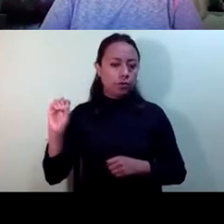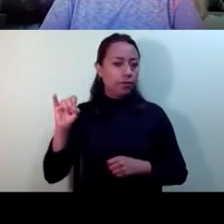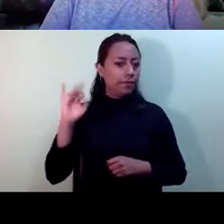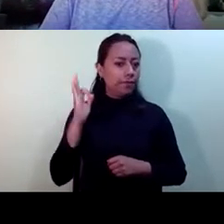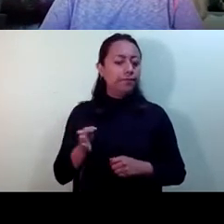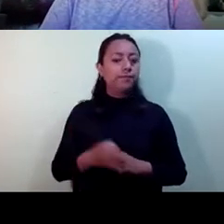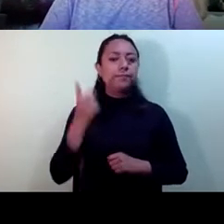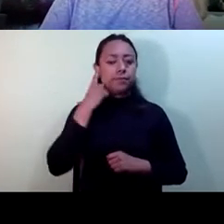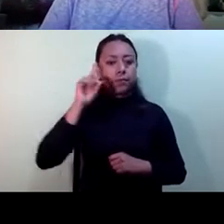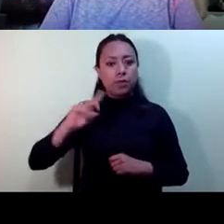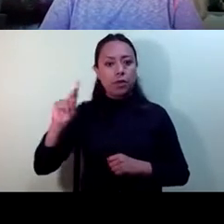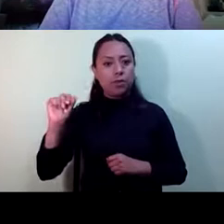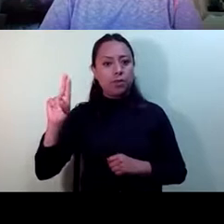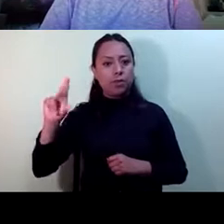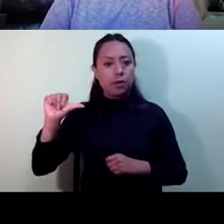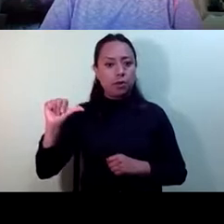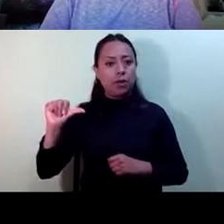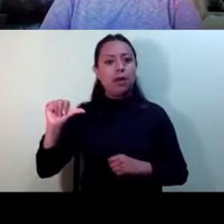Diputada Paula Andrea Castillo Mendieta.